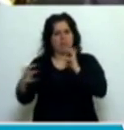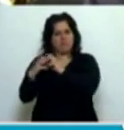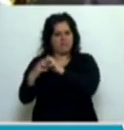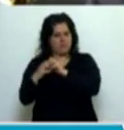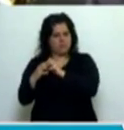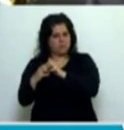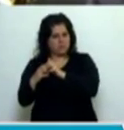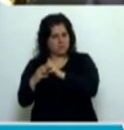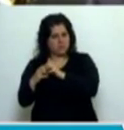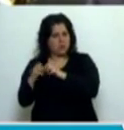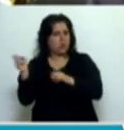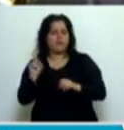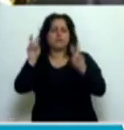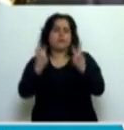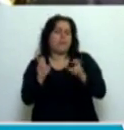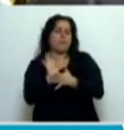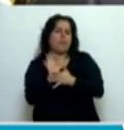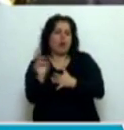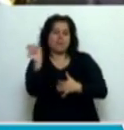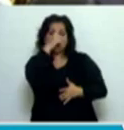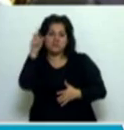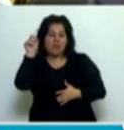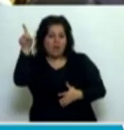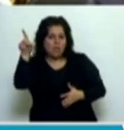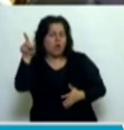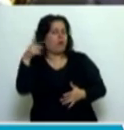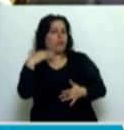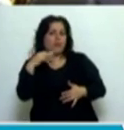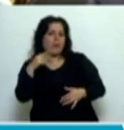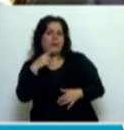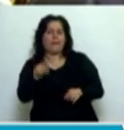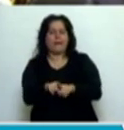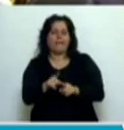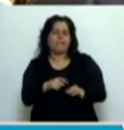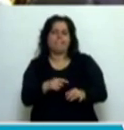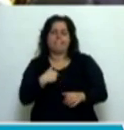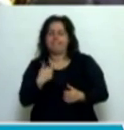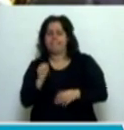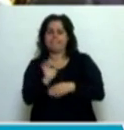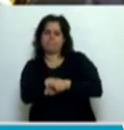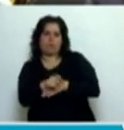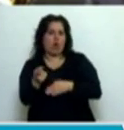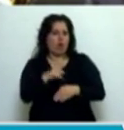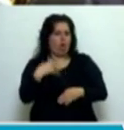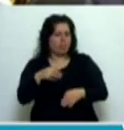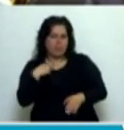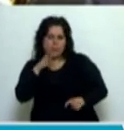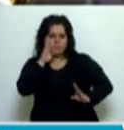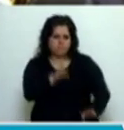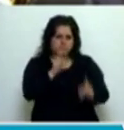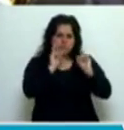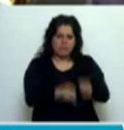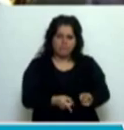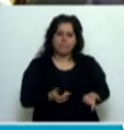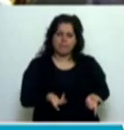y no es un tema por la cual el Estado deba desentenderse y considerar solo un activo de renta